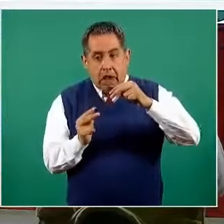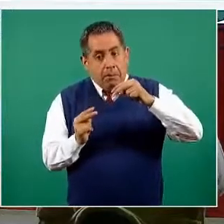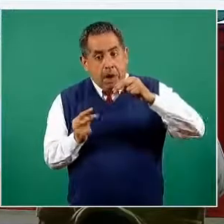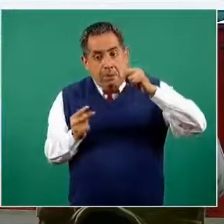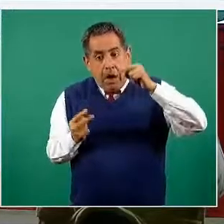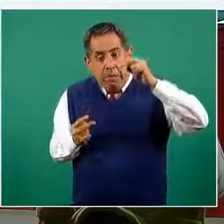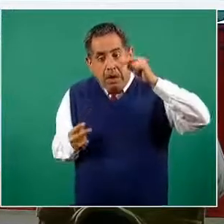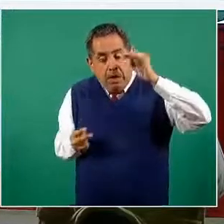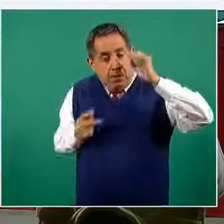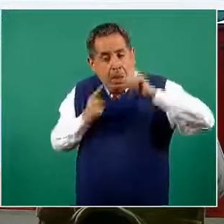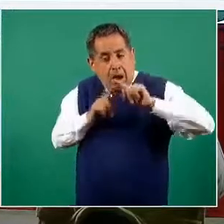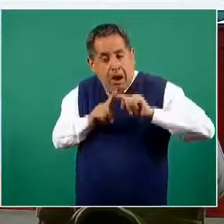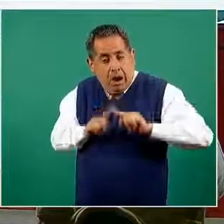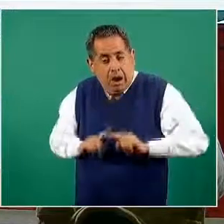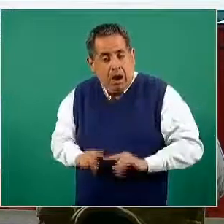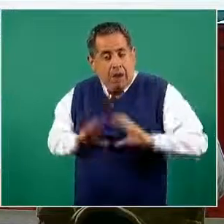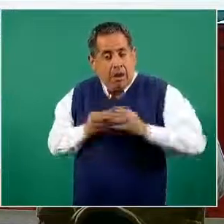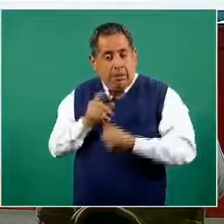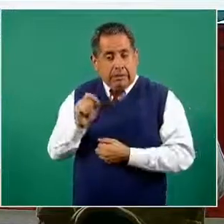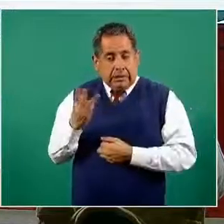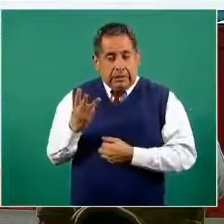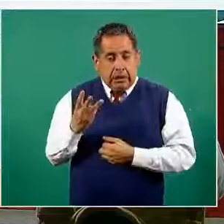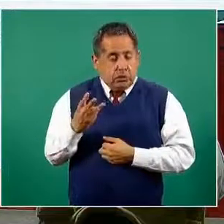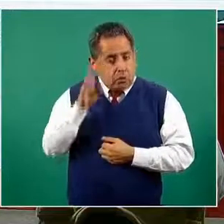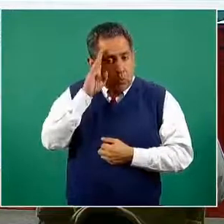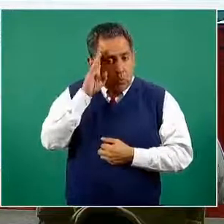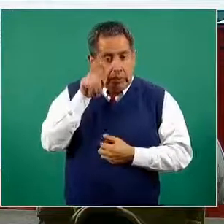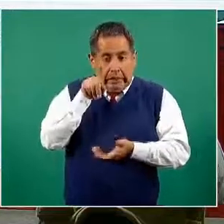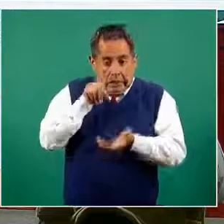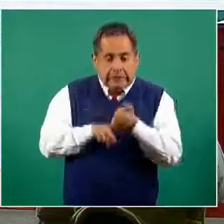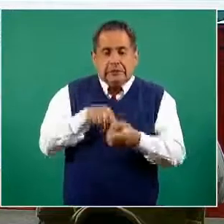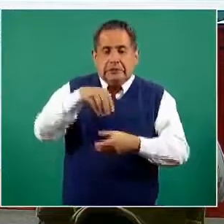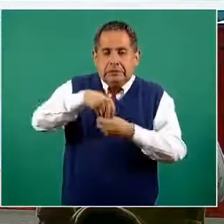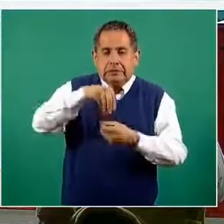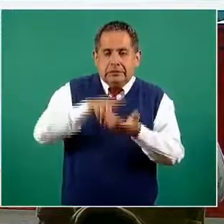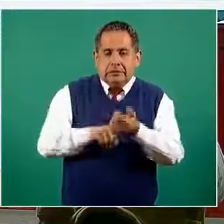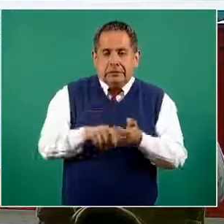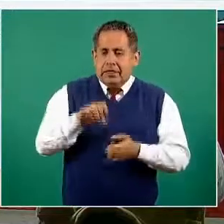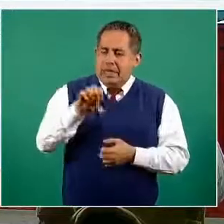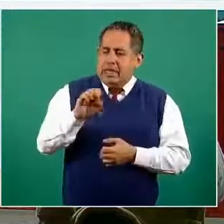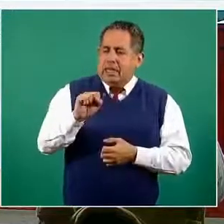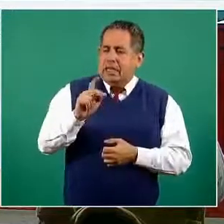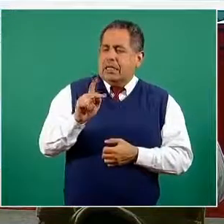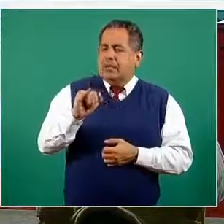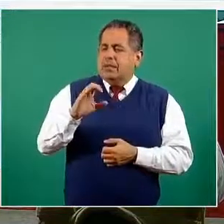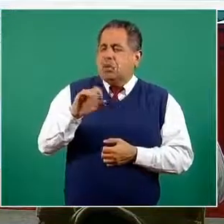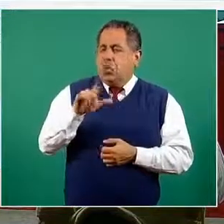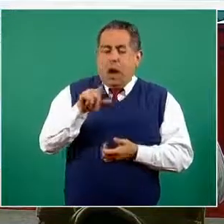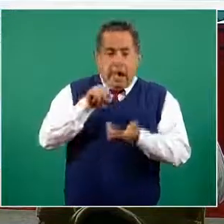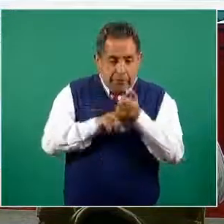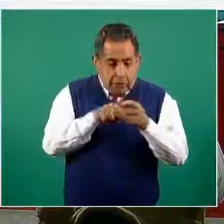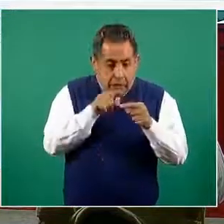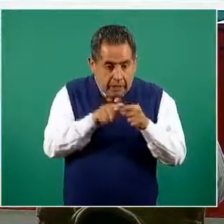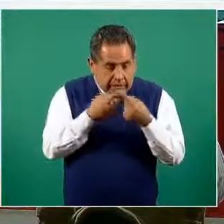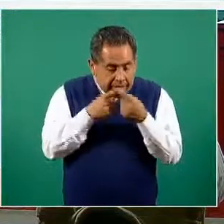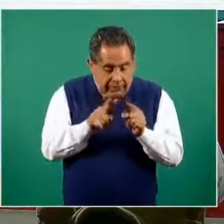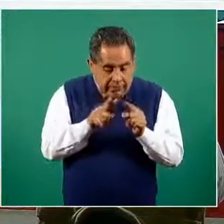Y principalmente las variaciones estaban en esta proteína que se llama espícula. Estas variaciones